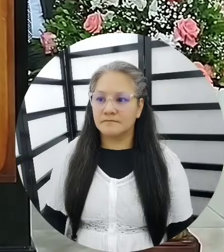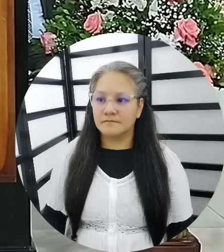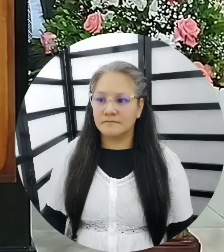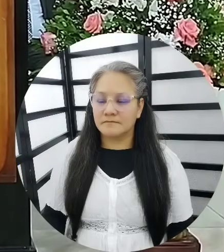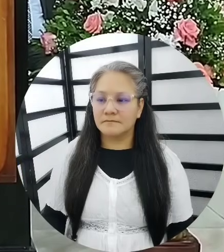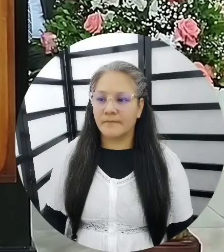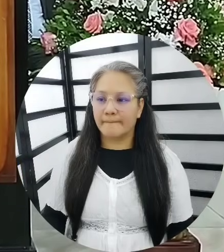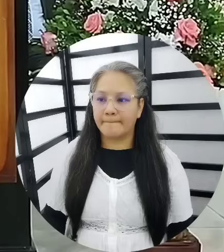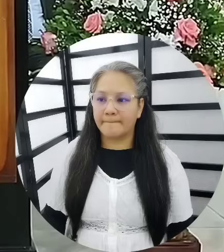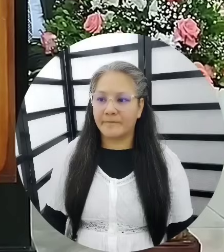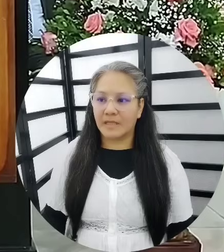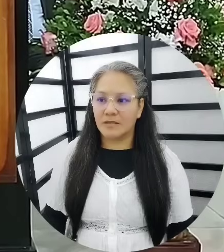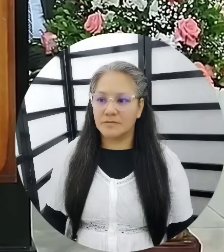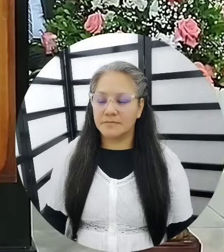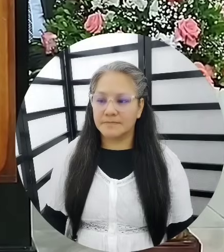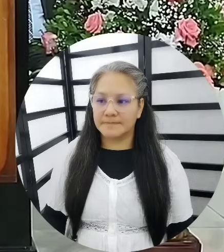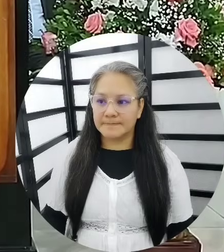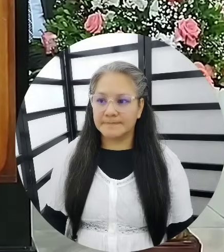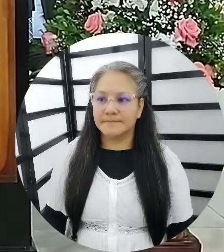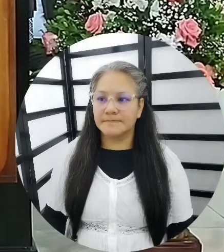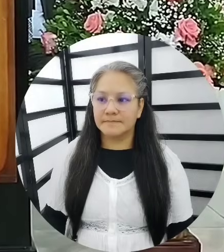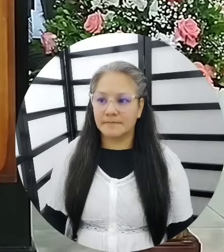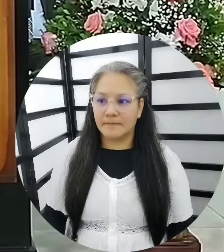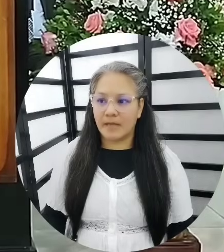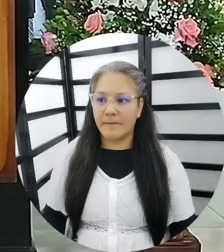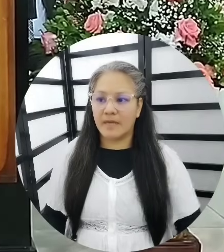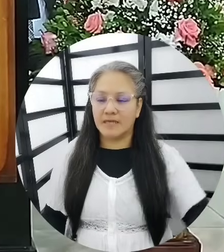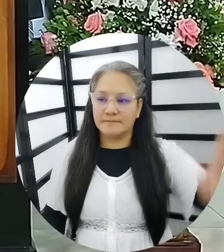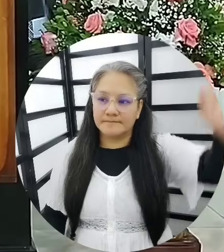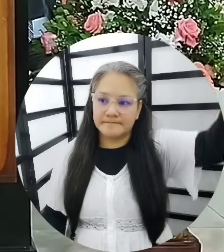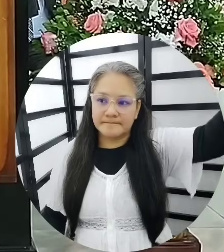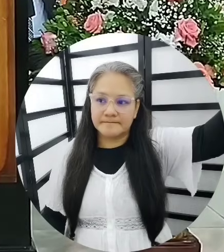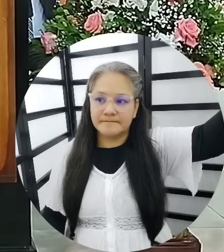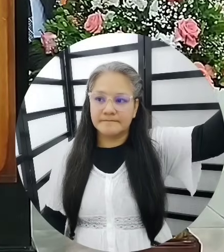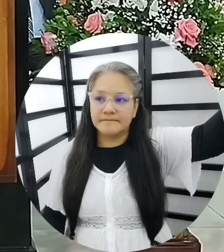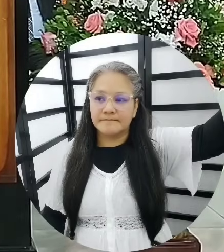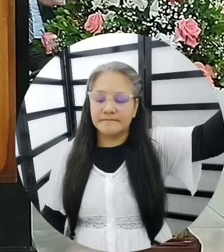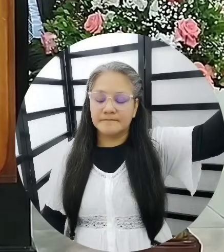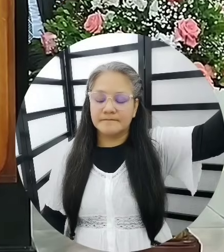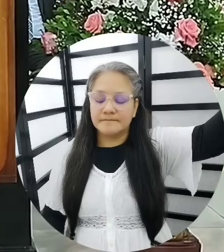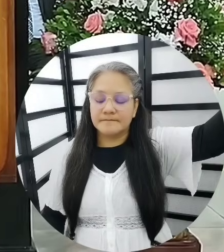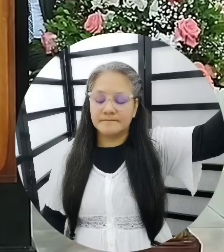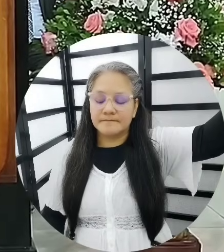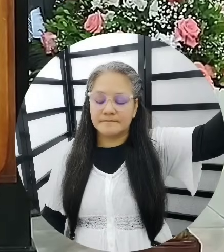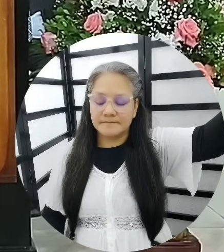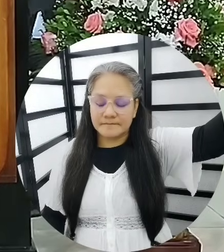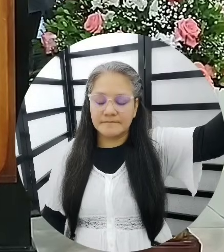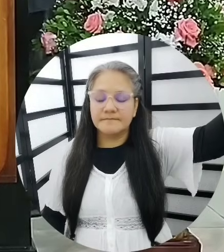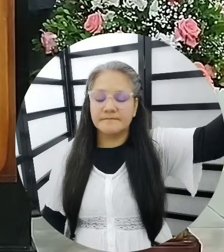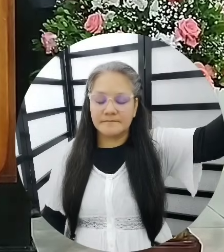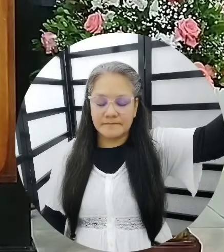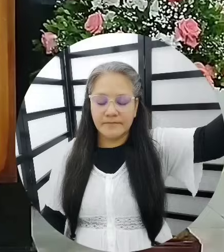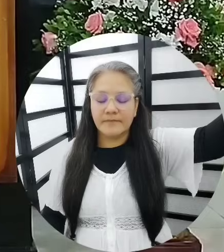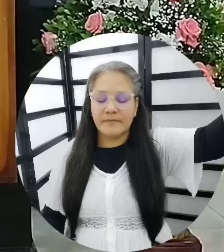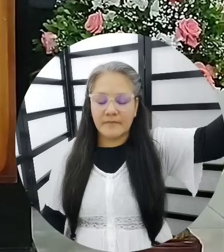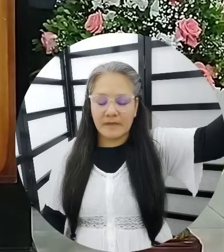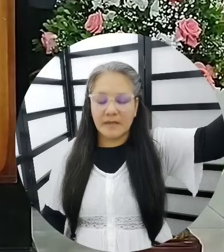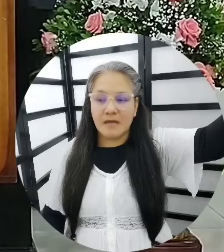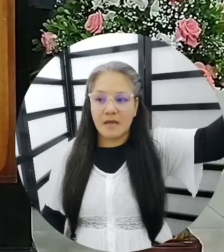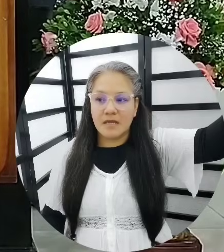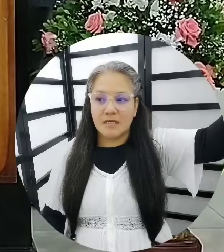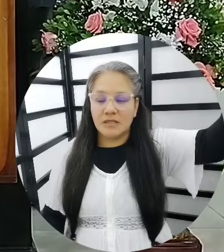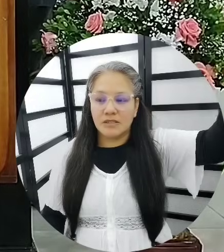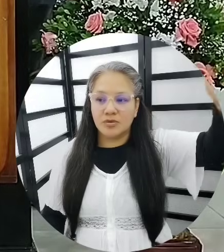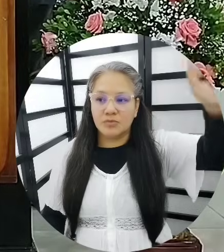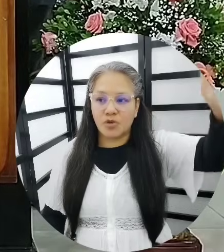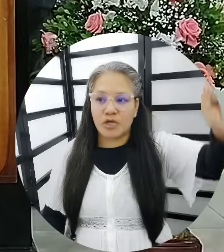yo soy la vid verdadera y mi padre es el labrador, y todo pámpano que no lleva fruto,